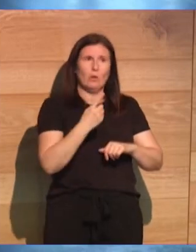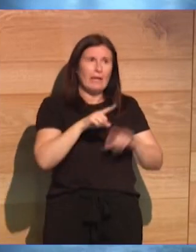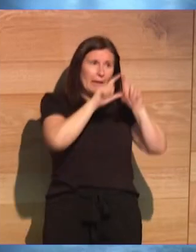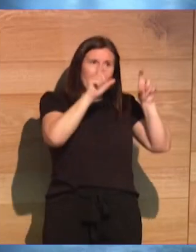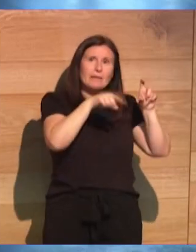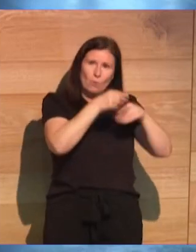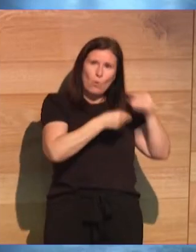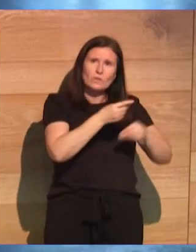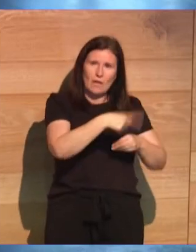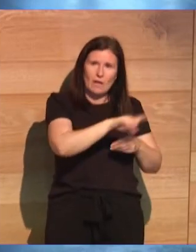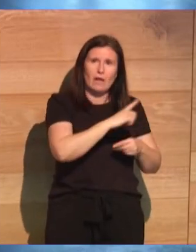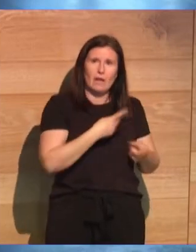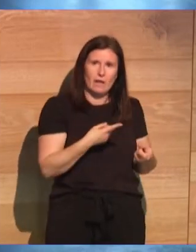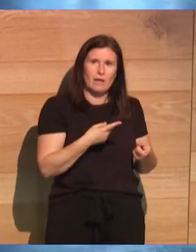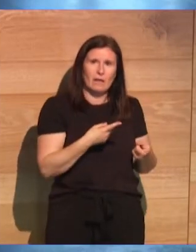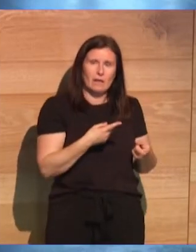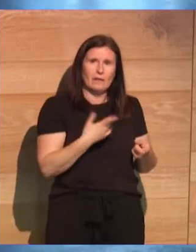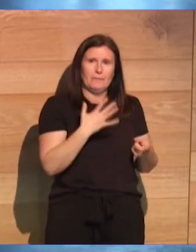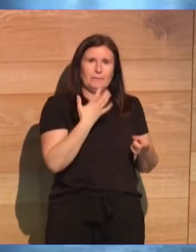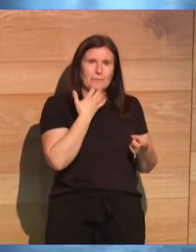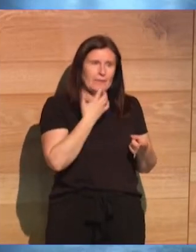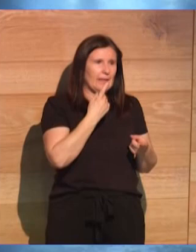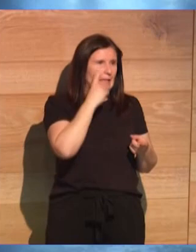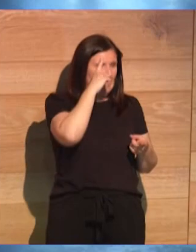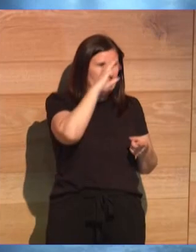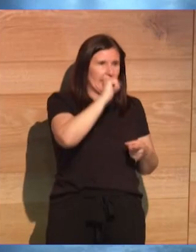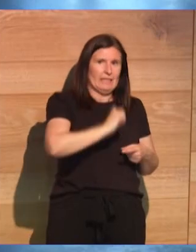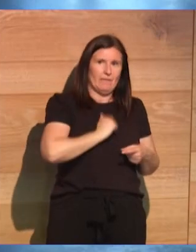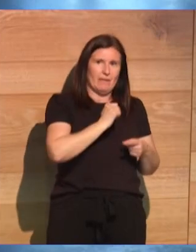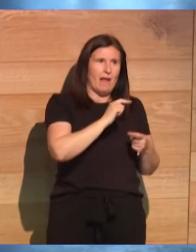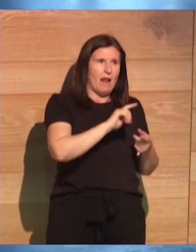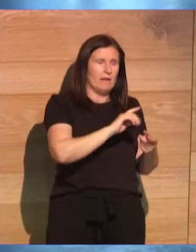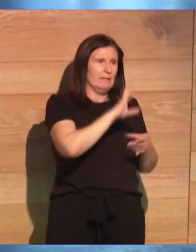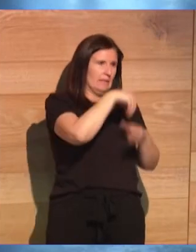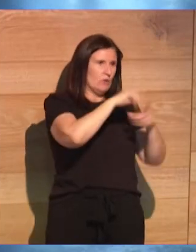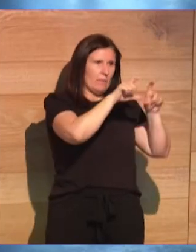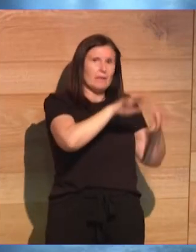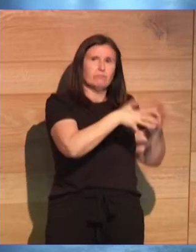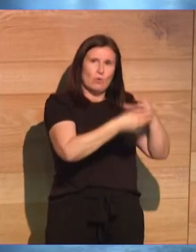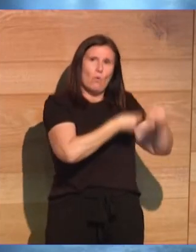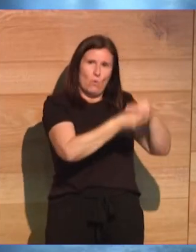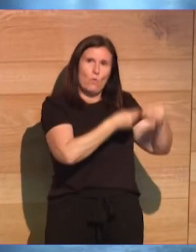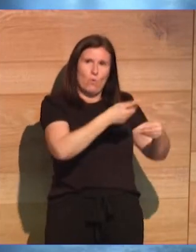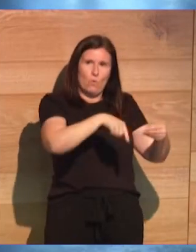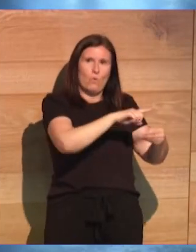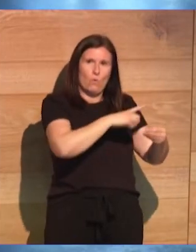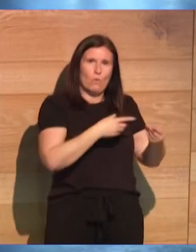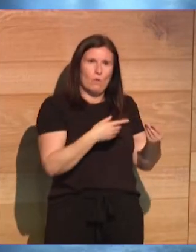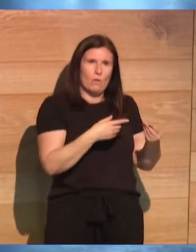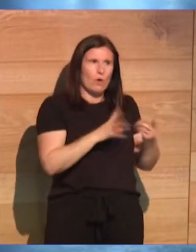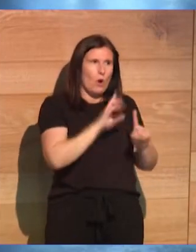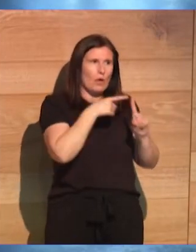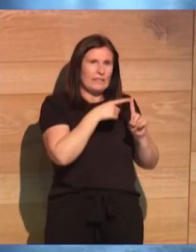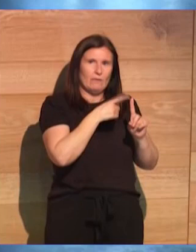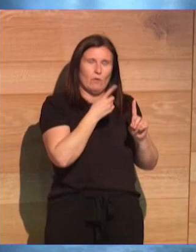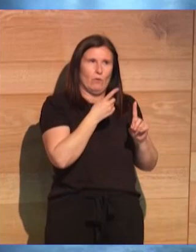empresas que están empezando a implementar inteligencias artificiales y vemos que eso también hace crecer